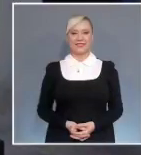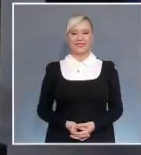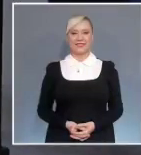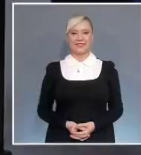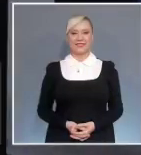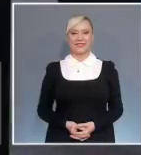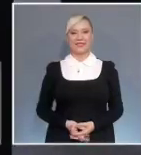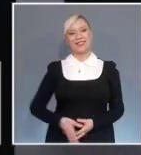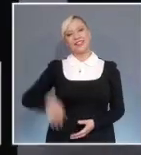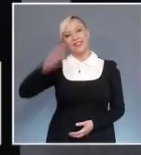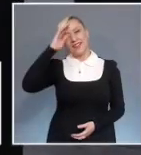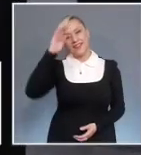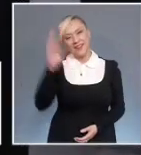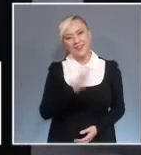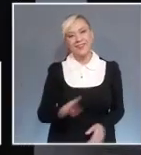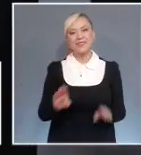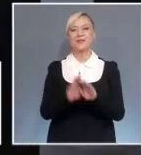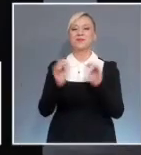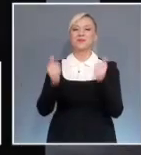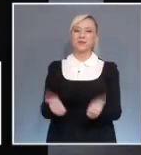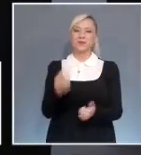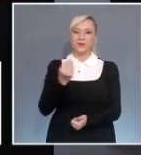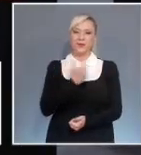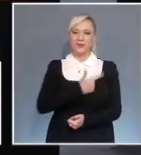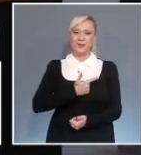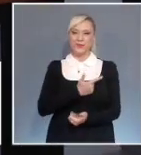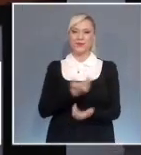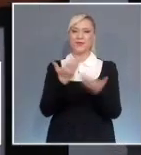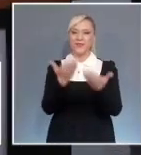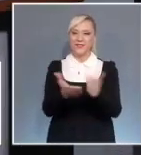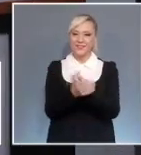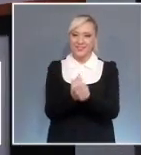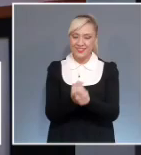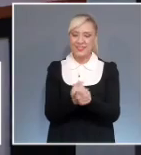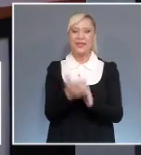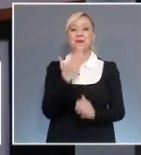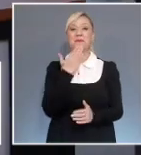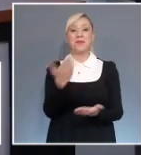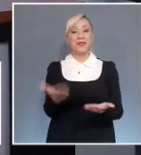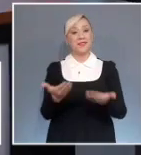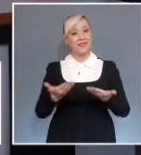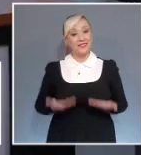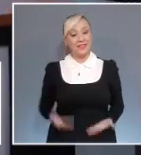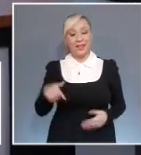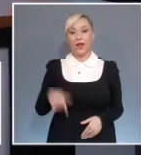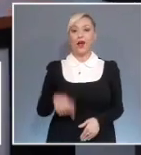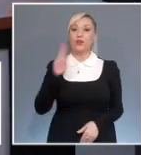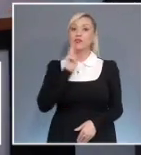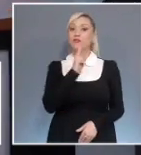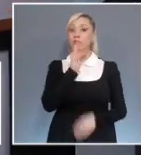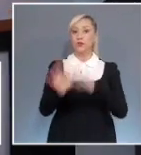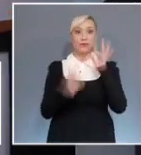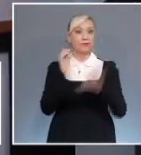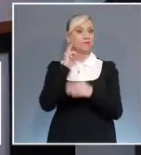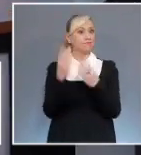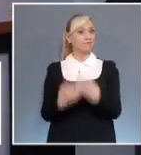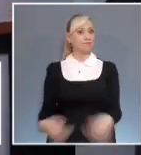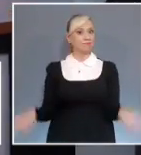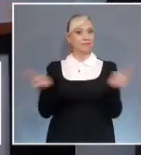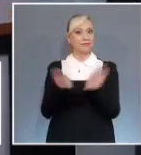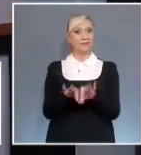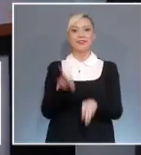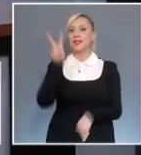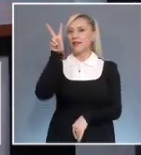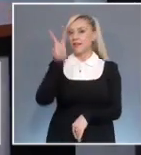Hola, ¿qué tal? ¿Cómo le va? Qué gusto saludarle. Bienvenido, bienvenida a la información jurídica más importante, pero también y sin duda a la más relevante